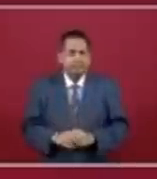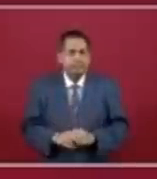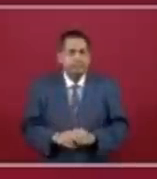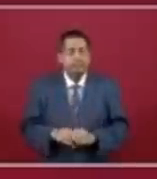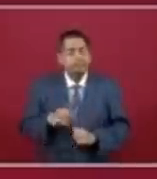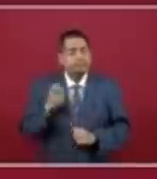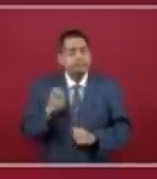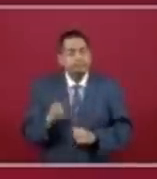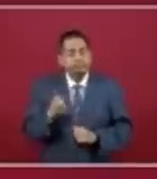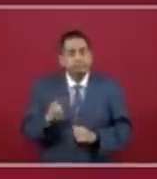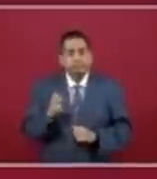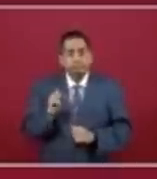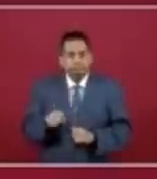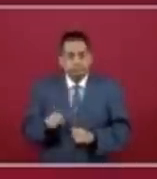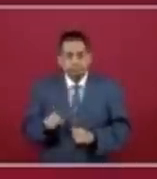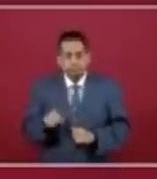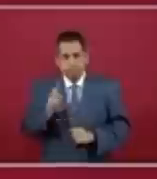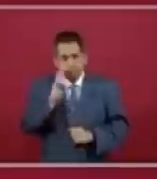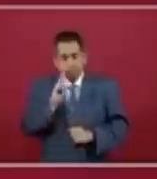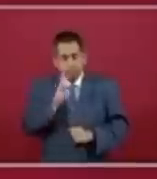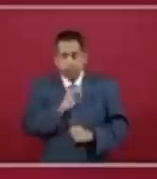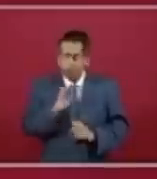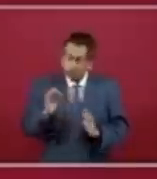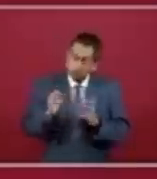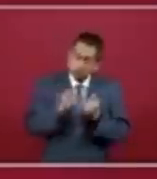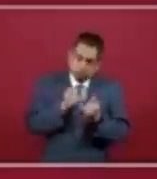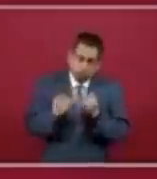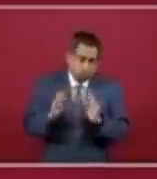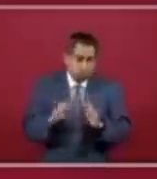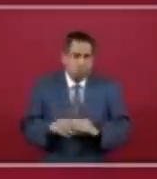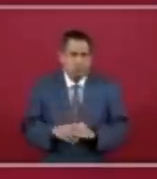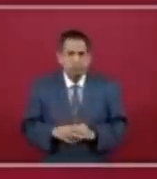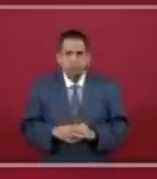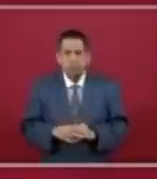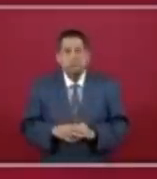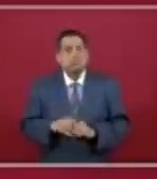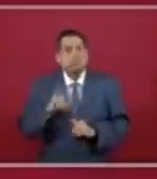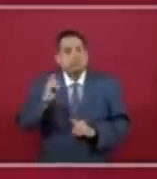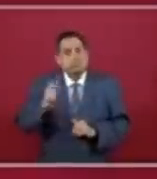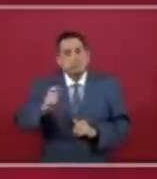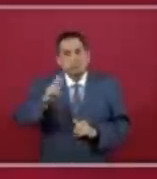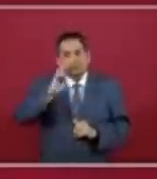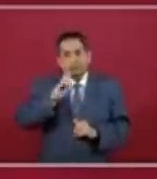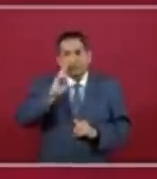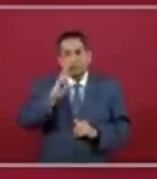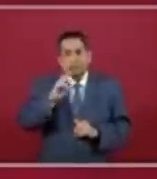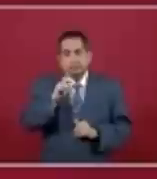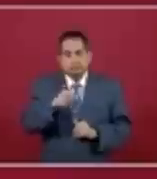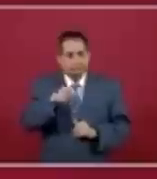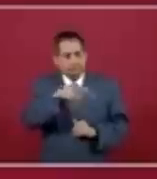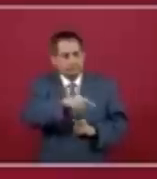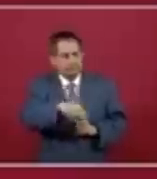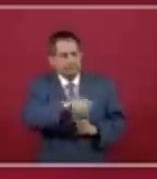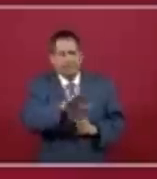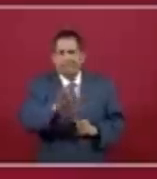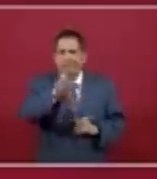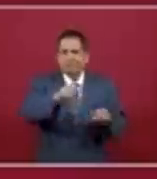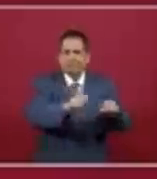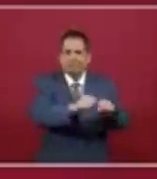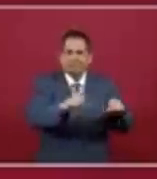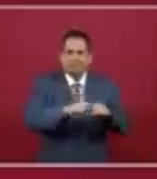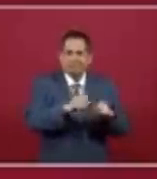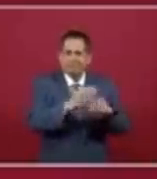Esa es una posibilidad. Ahora sí que es casi un salón de clases.